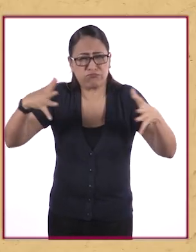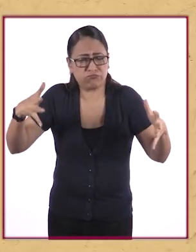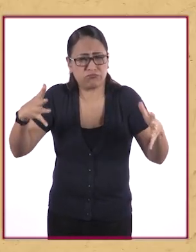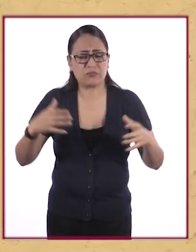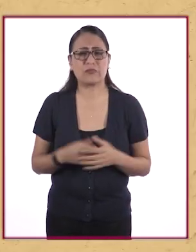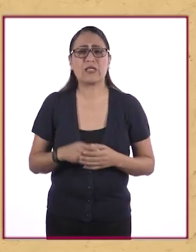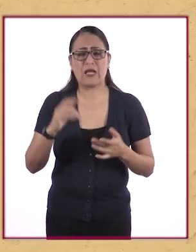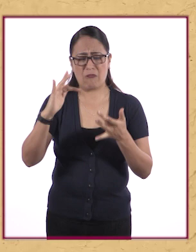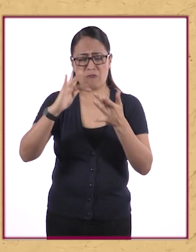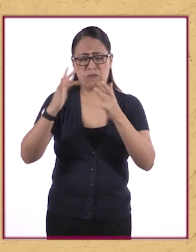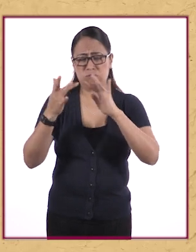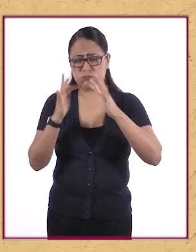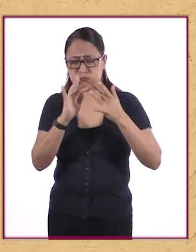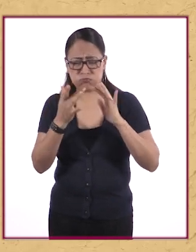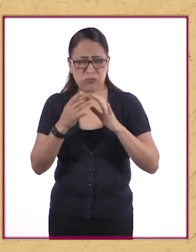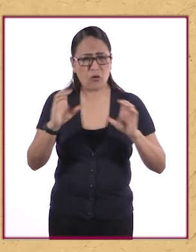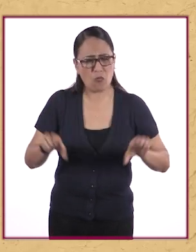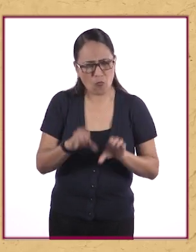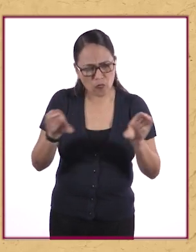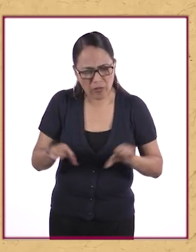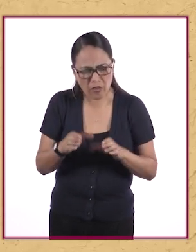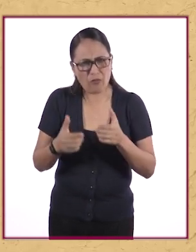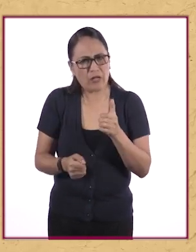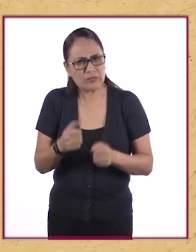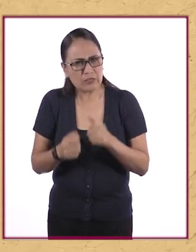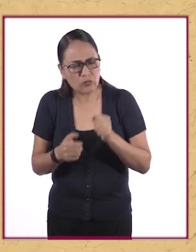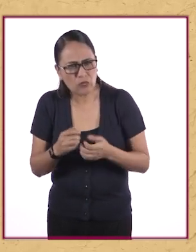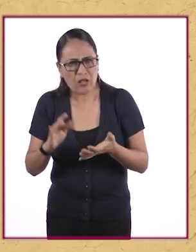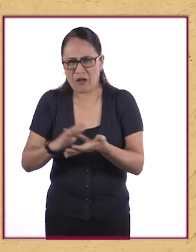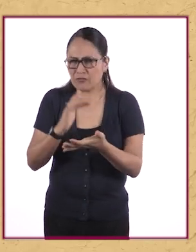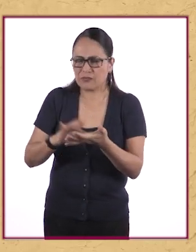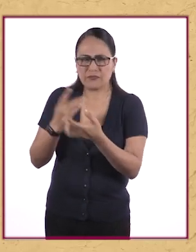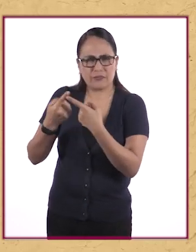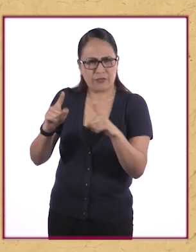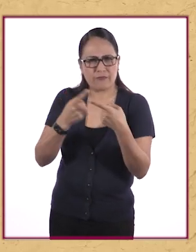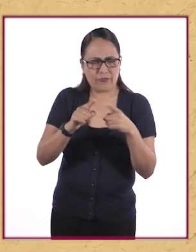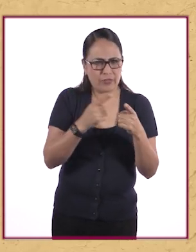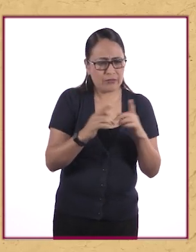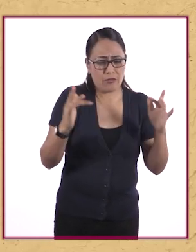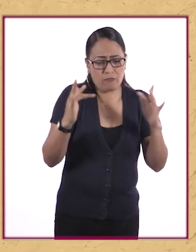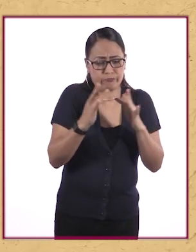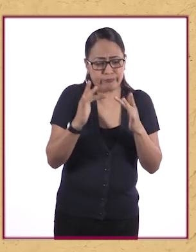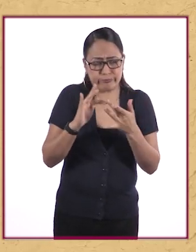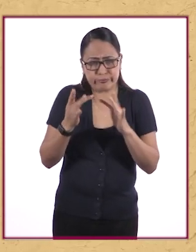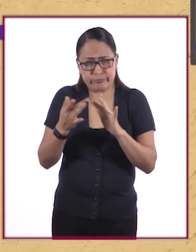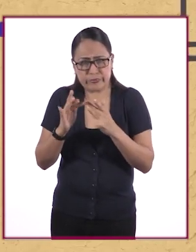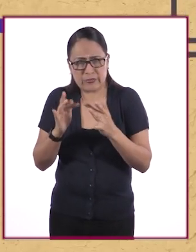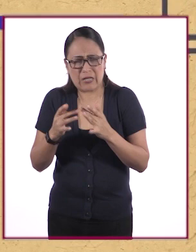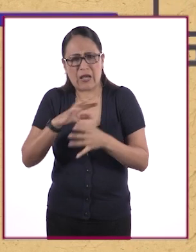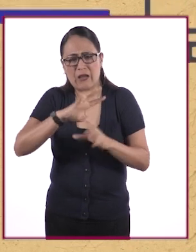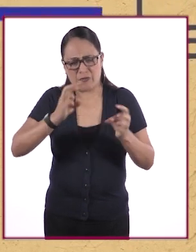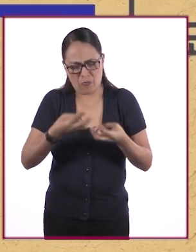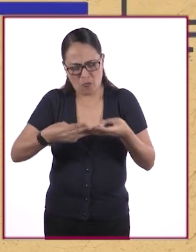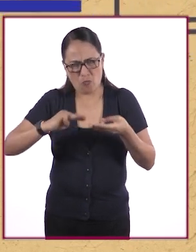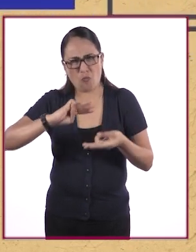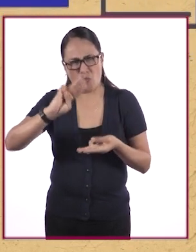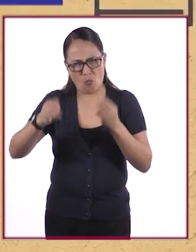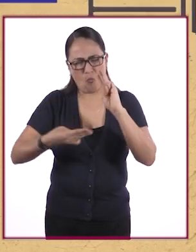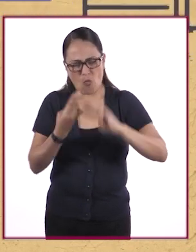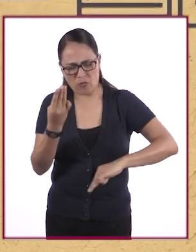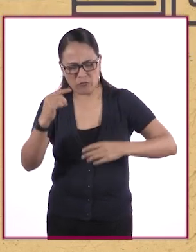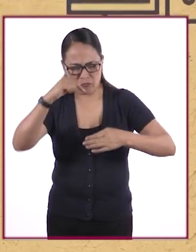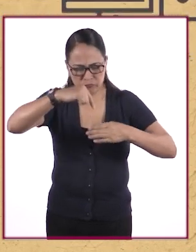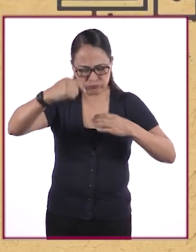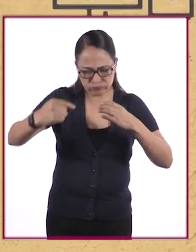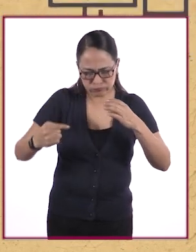Esta inmensa red de computadoras, dispositivos móviles y electrónicos interconectados en el ciberespacio alrededor del mundo